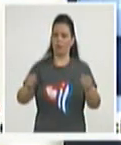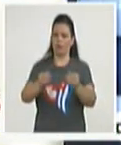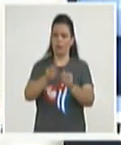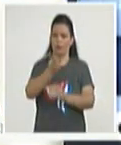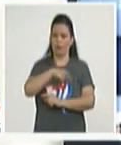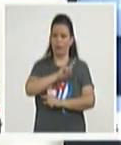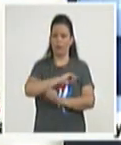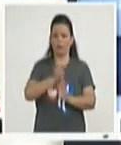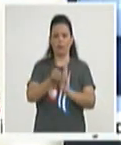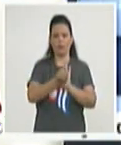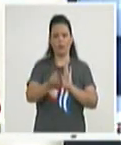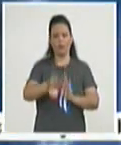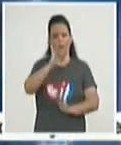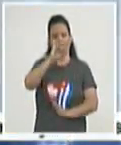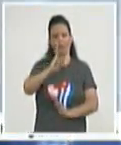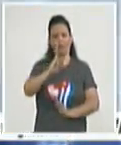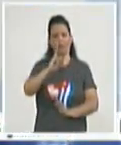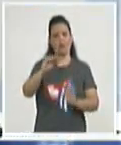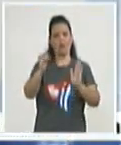confirma